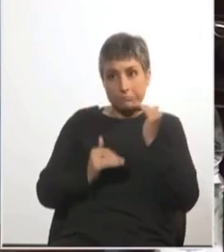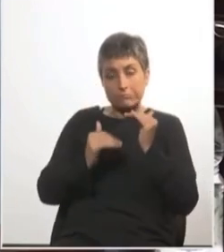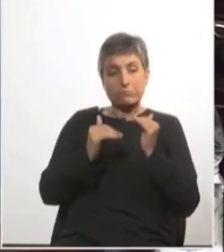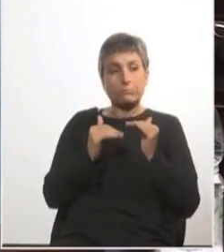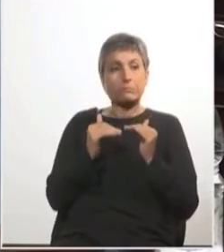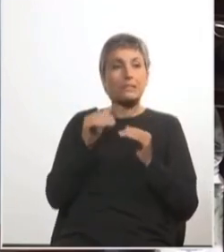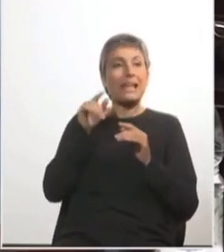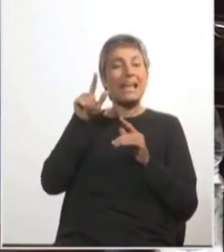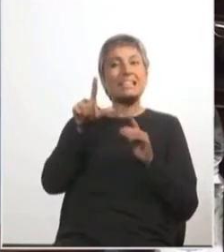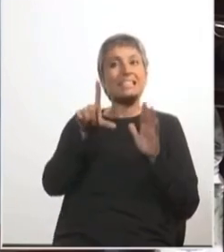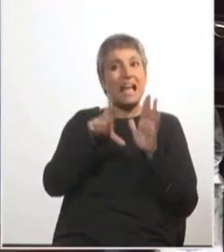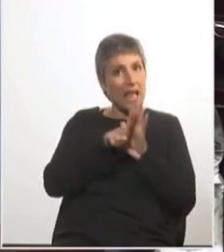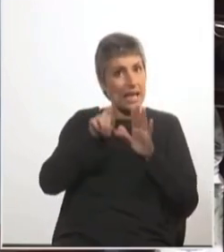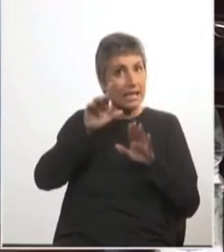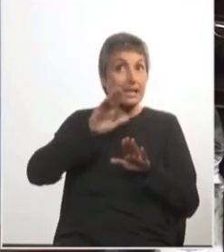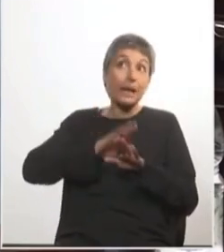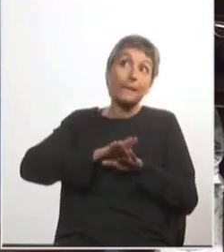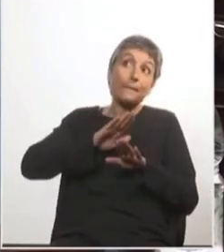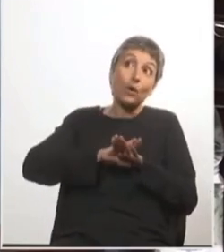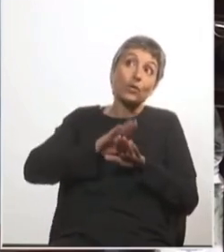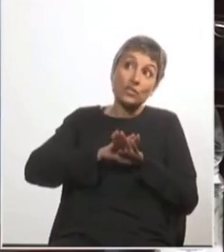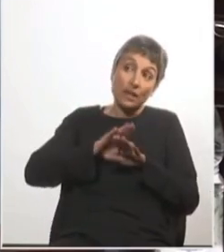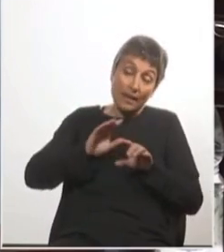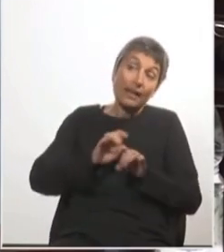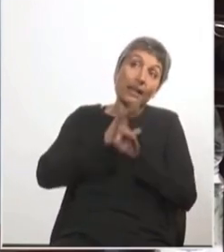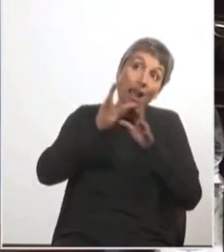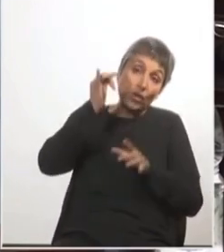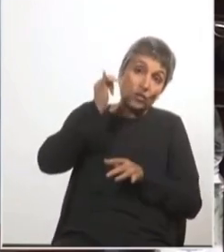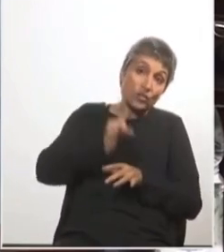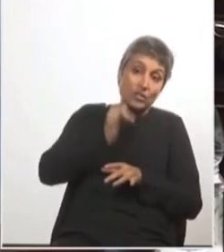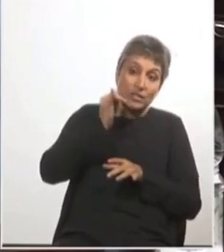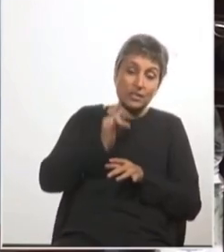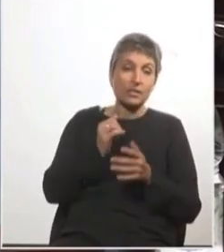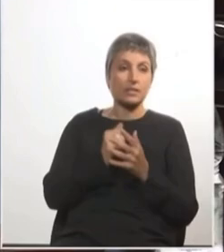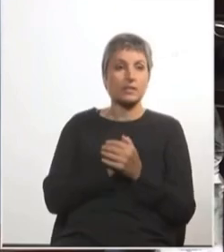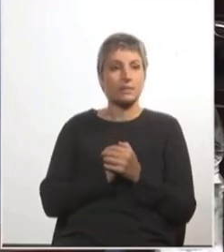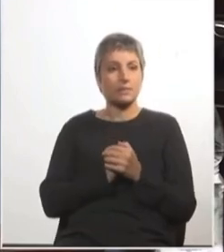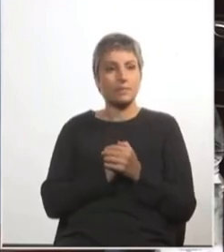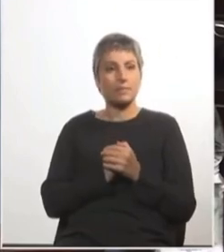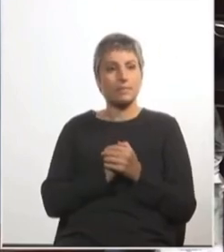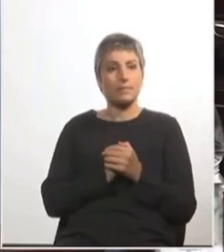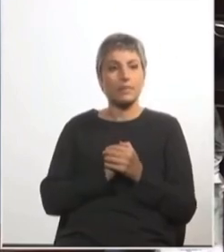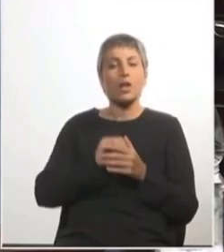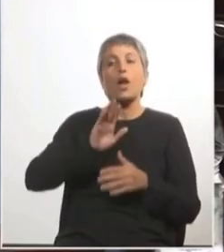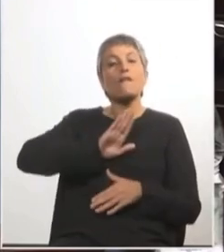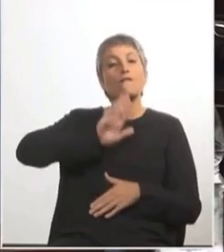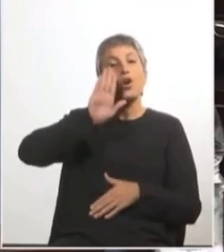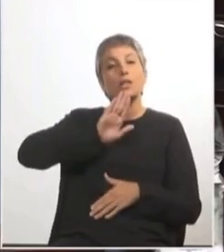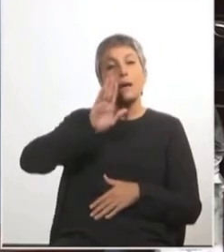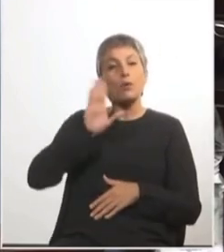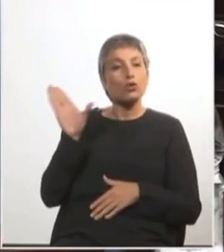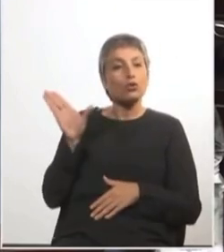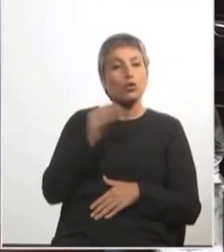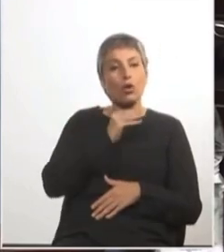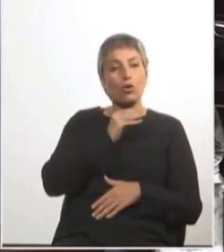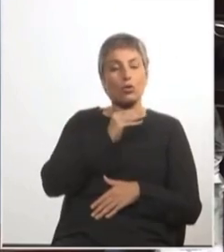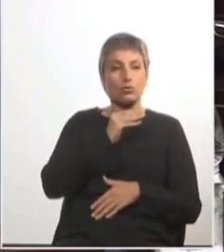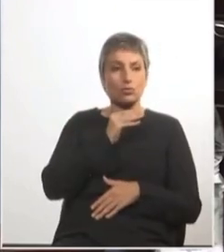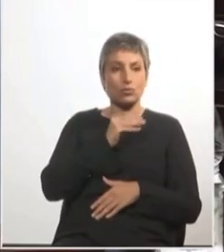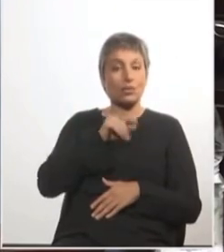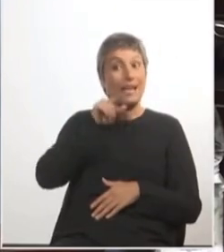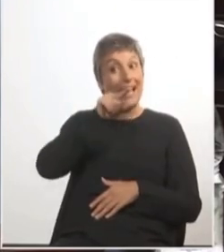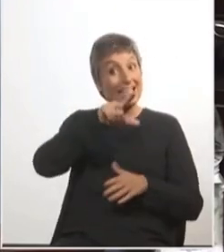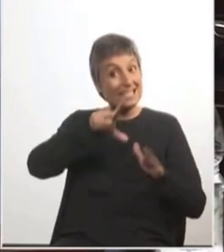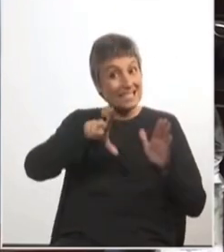¿Era una ley responsable? Claro que era. Es más, la votamos todos. Esa ley